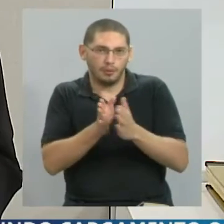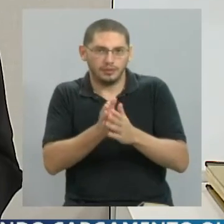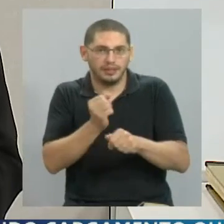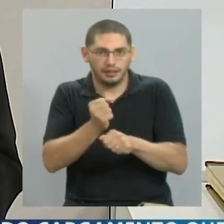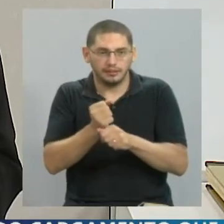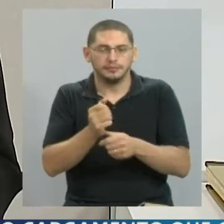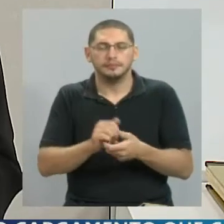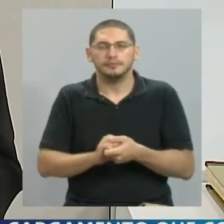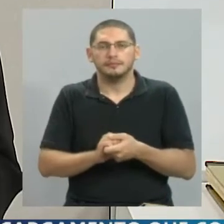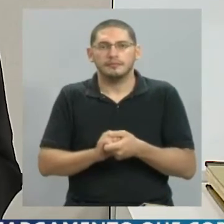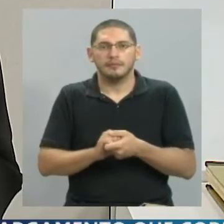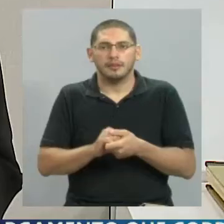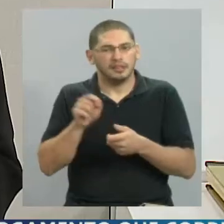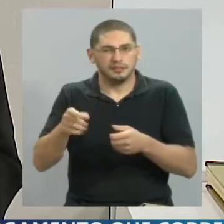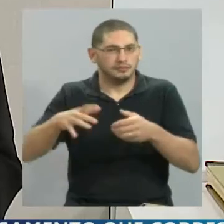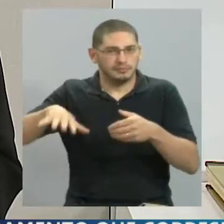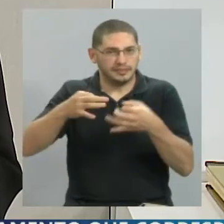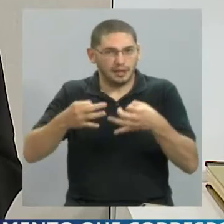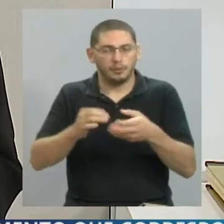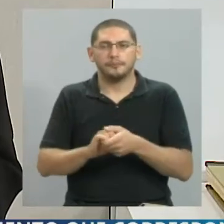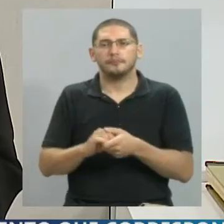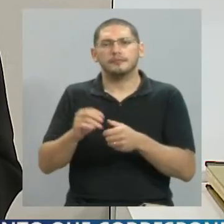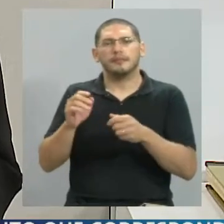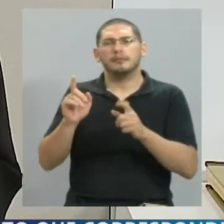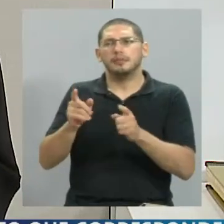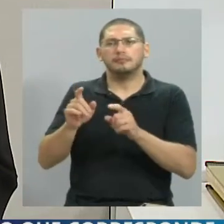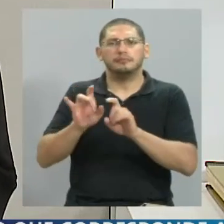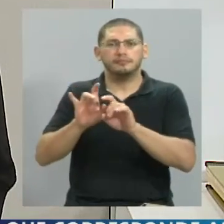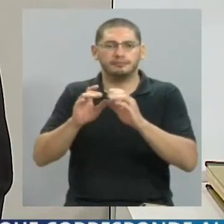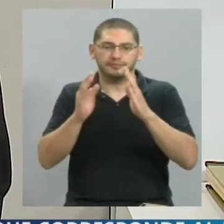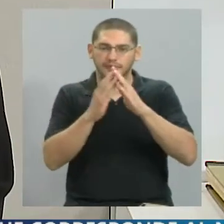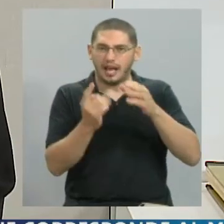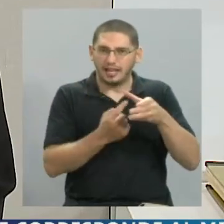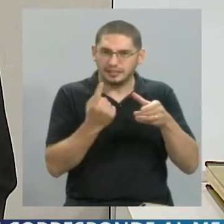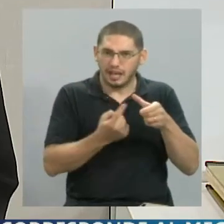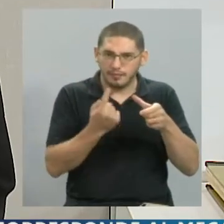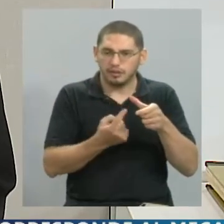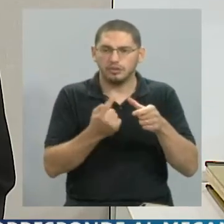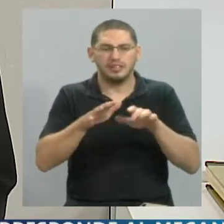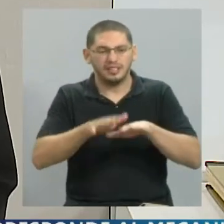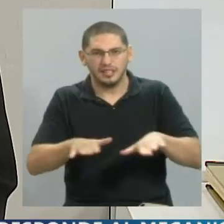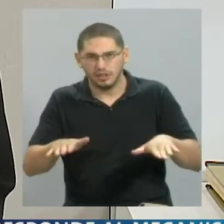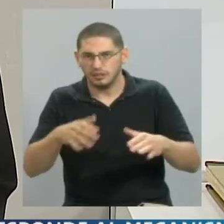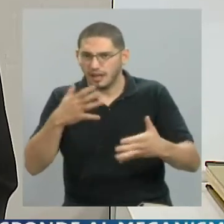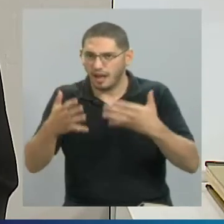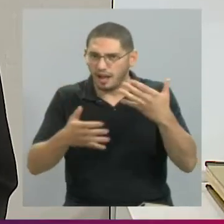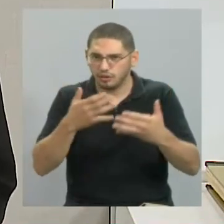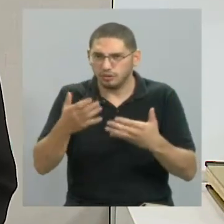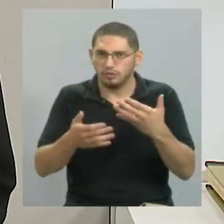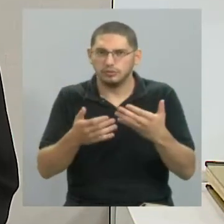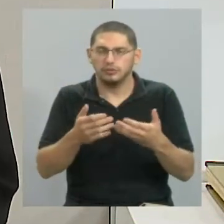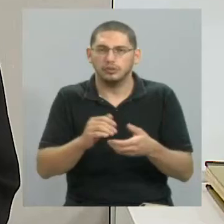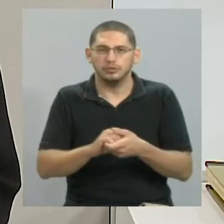de que en estos tiempos de aislamiento se hayan incrementado el consumo de sustancias en niños y adolescentes y